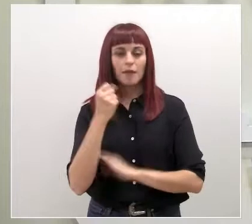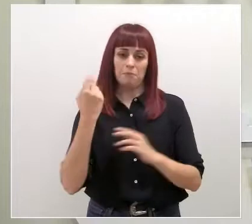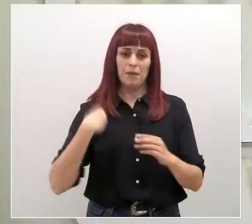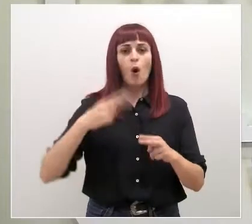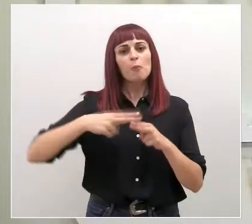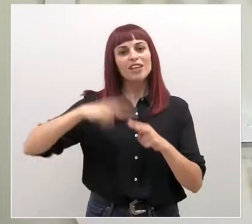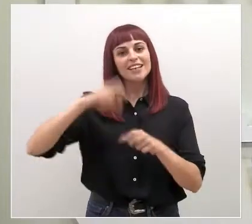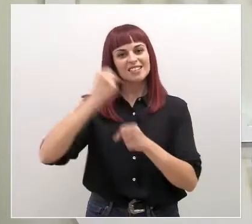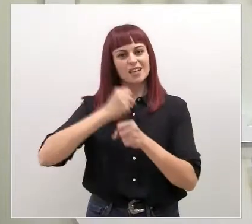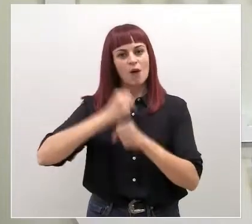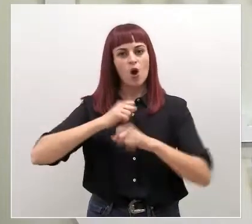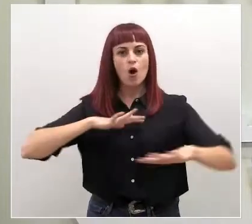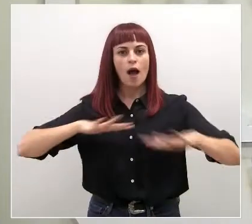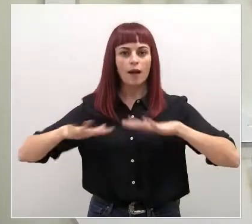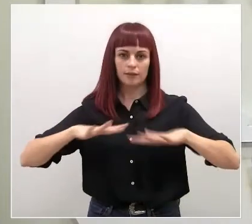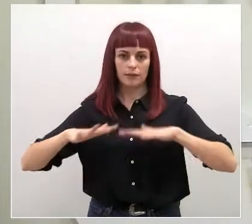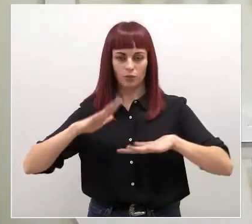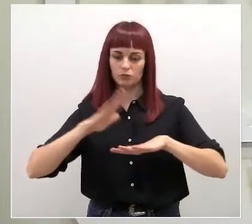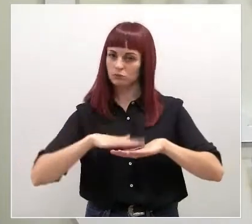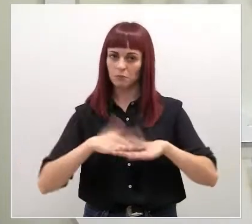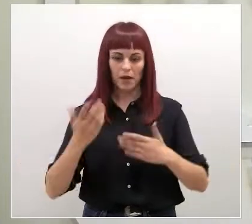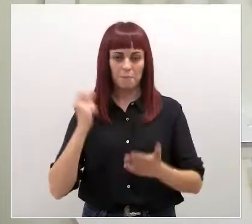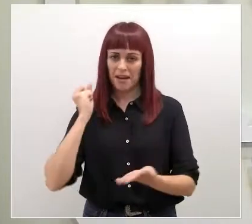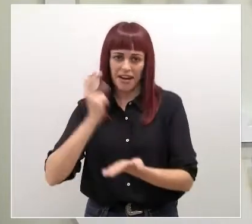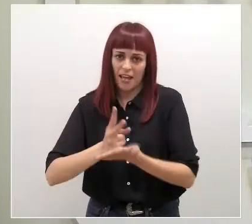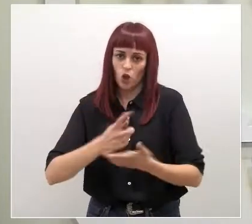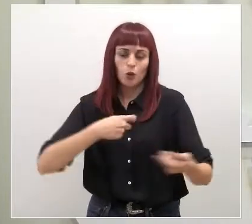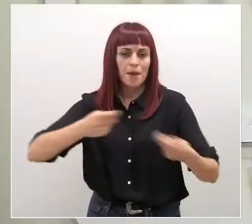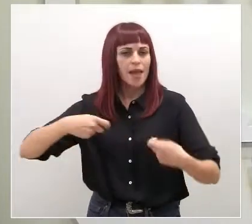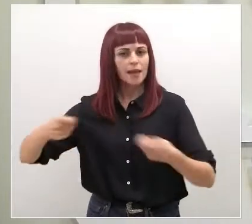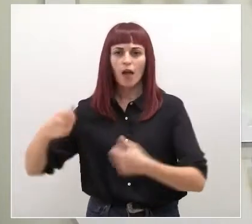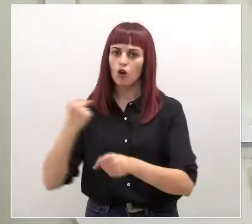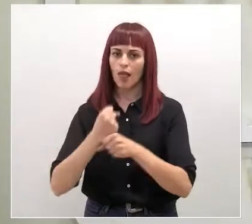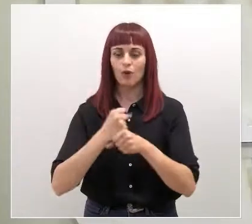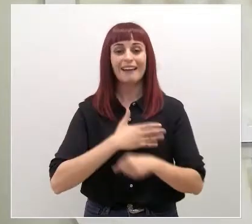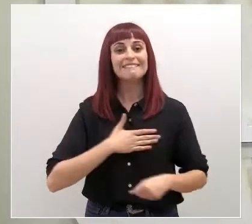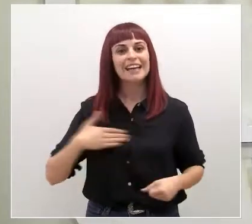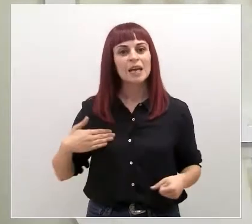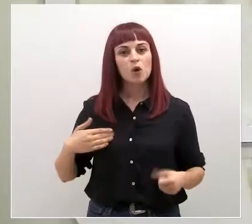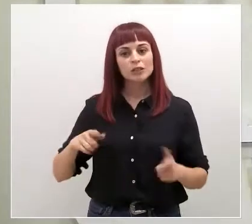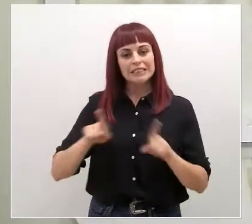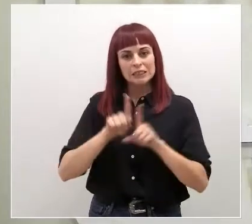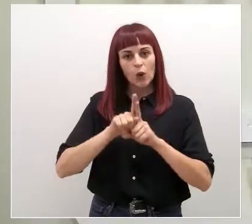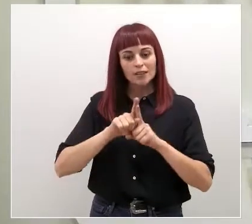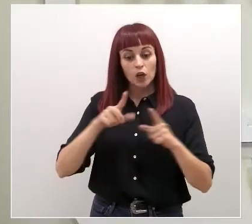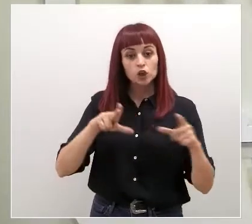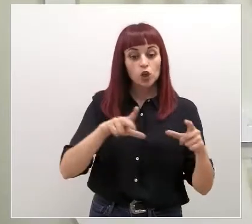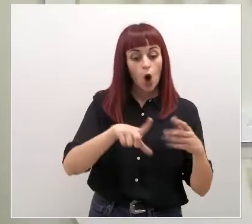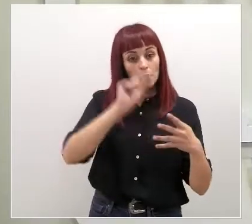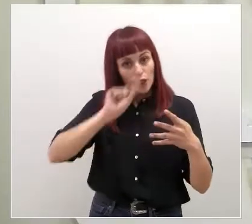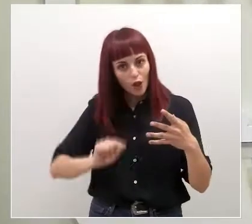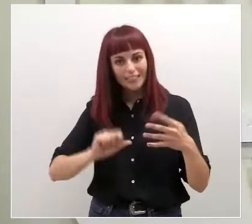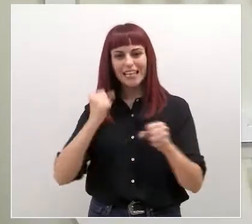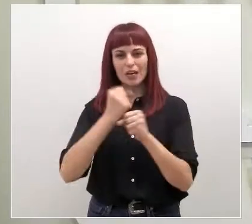políticas activas de empleo para afrontar esos retos del mercado laboral. Queremos diversificar las opciones de